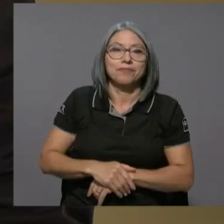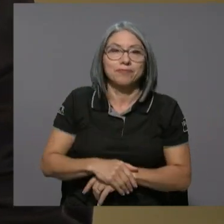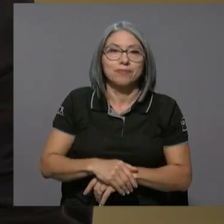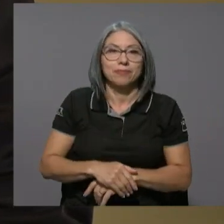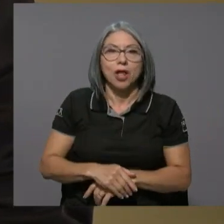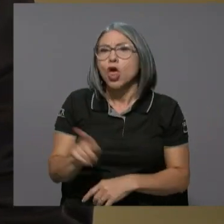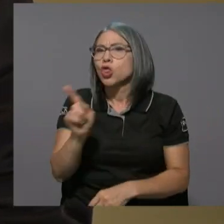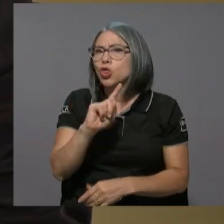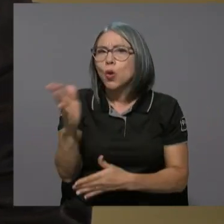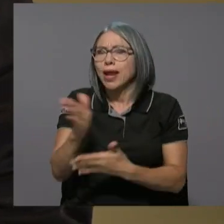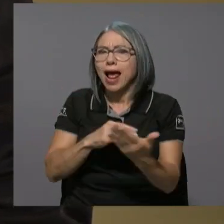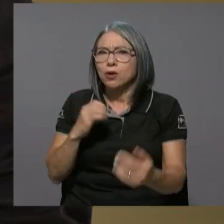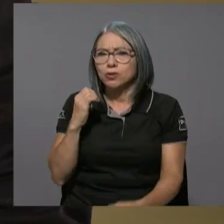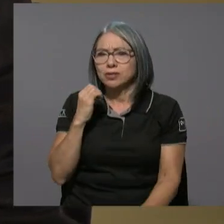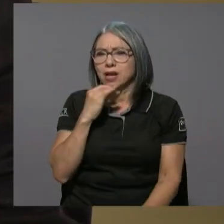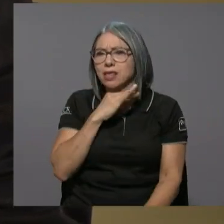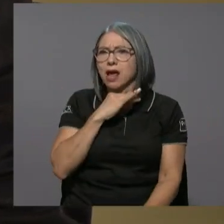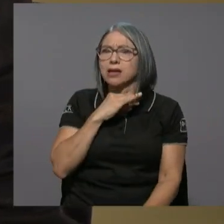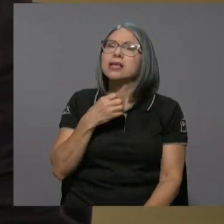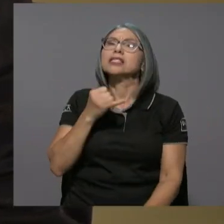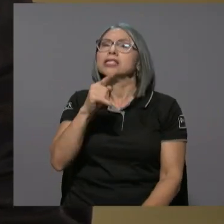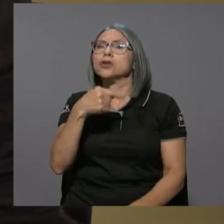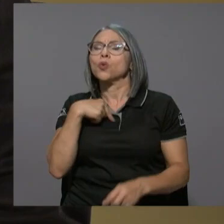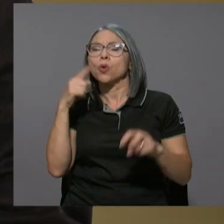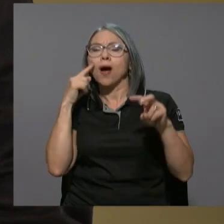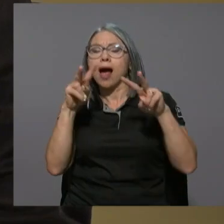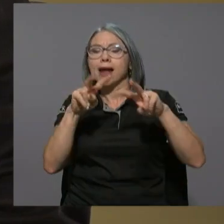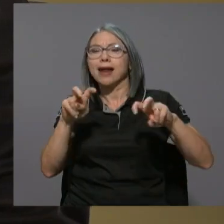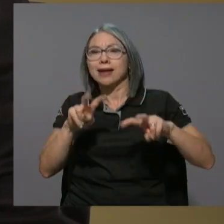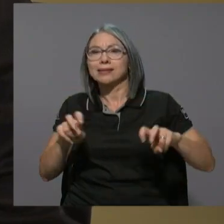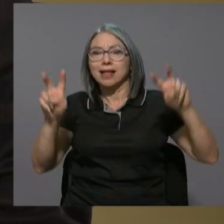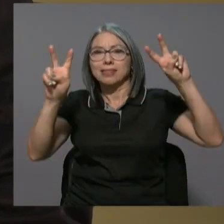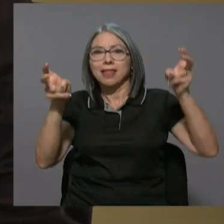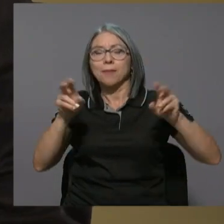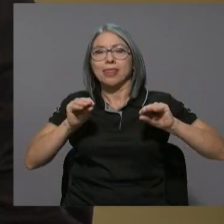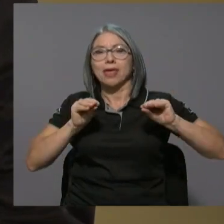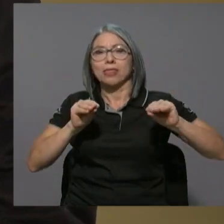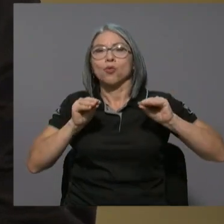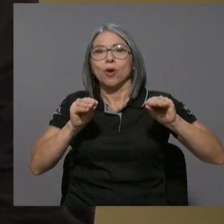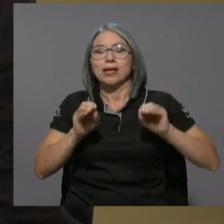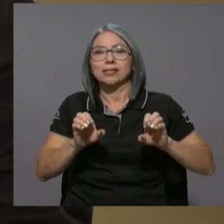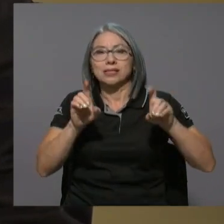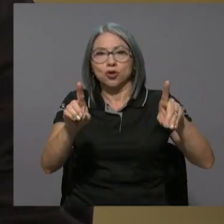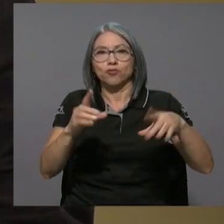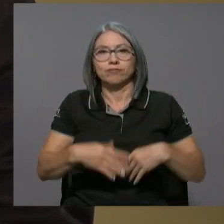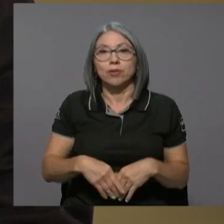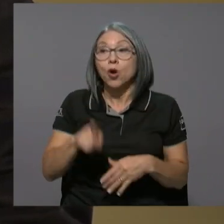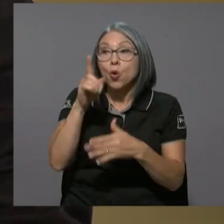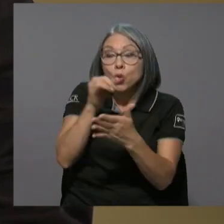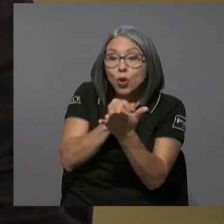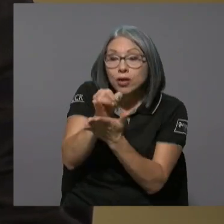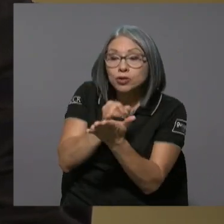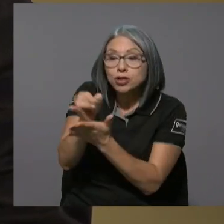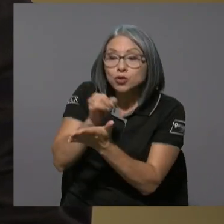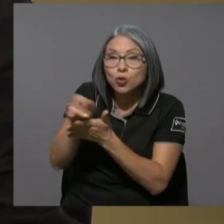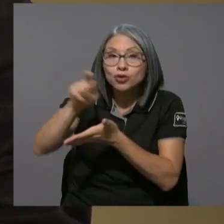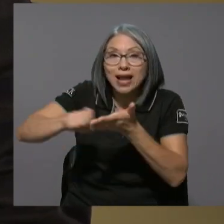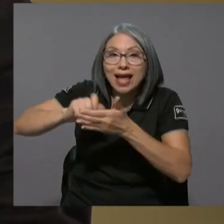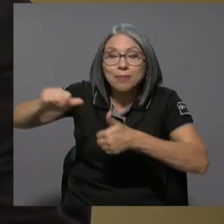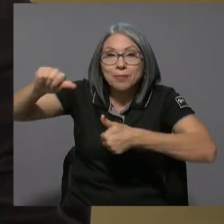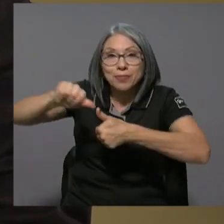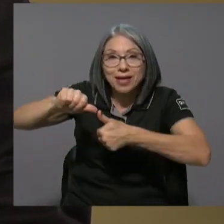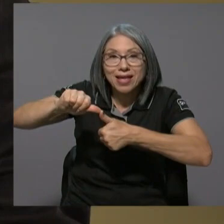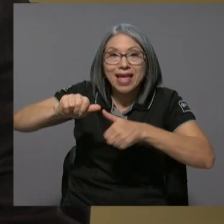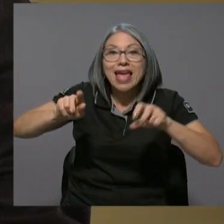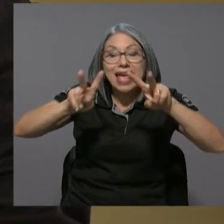extrañar, digamos, cuando uno analiza el tema de educación, ¿verdad? Precisamente en uno de los estudios de la academia estudiamos el tema de la